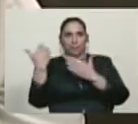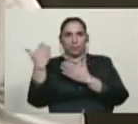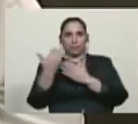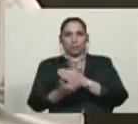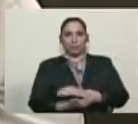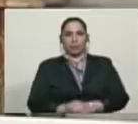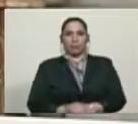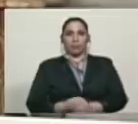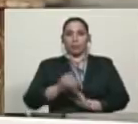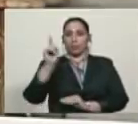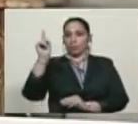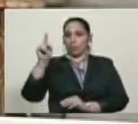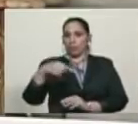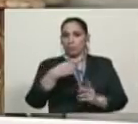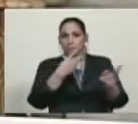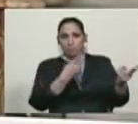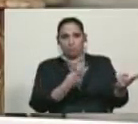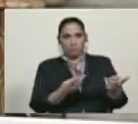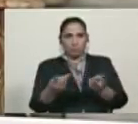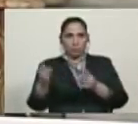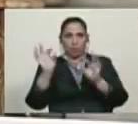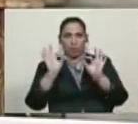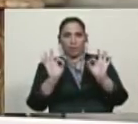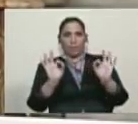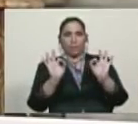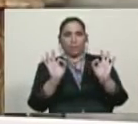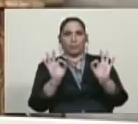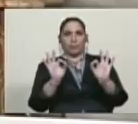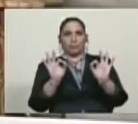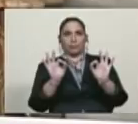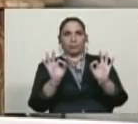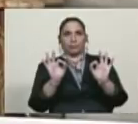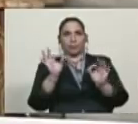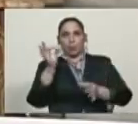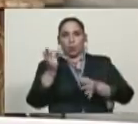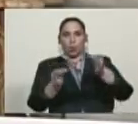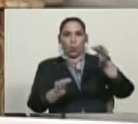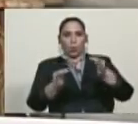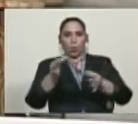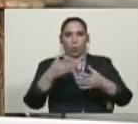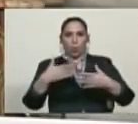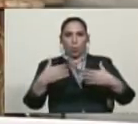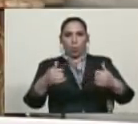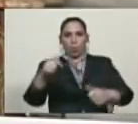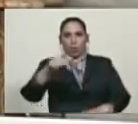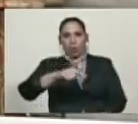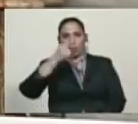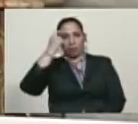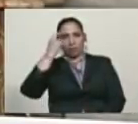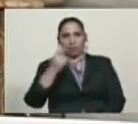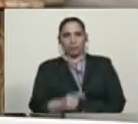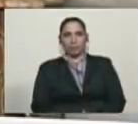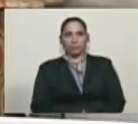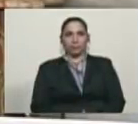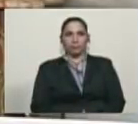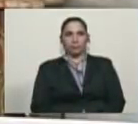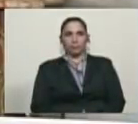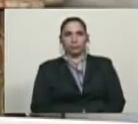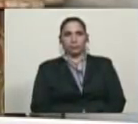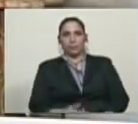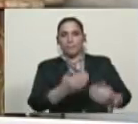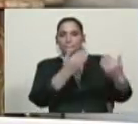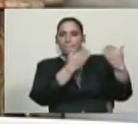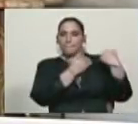también está invitado muy especialmente a esta jornada de salud del día de hoy el representante